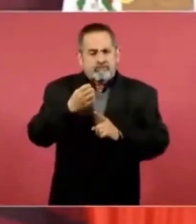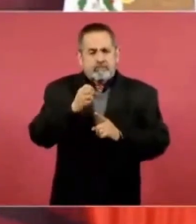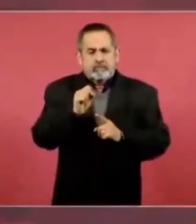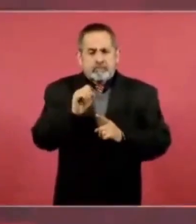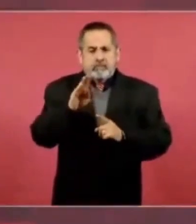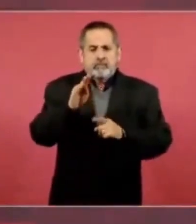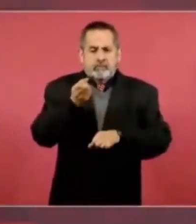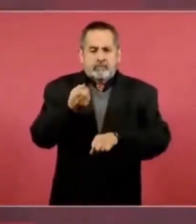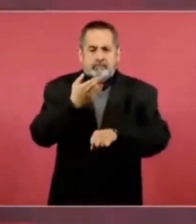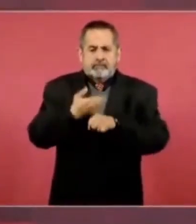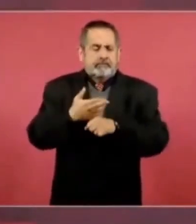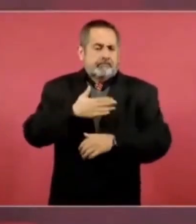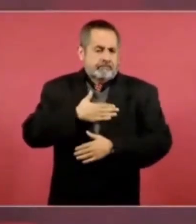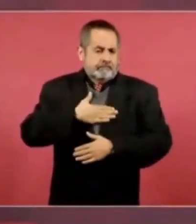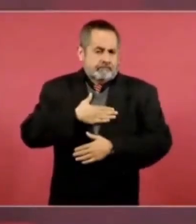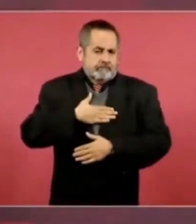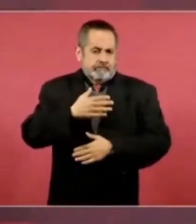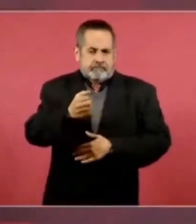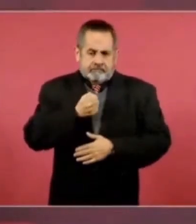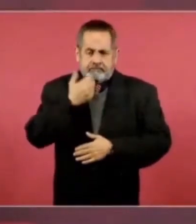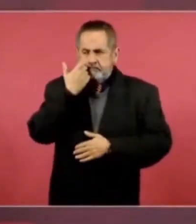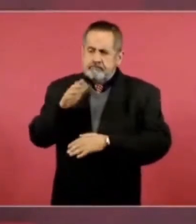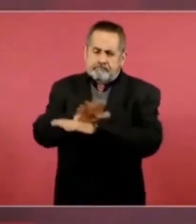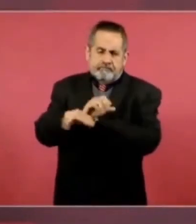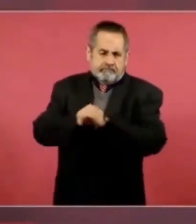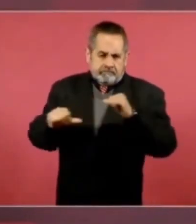subsecretaria o subsecretario, quiero cambiar.